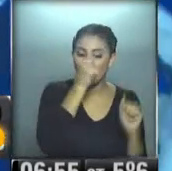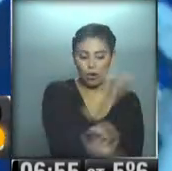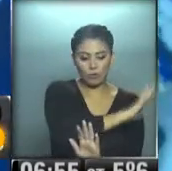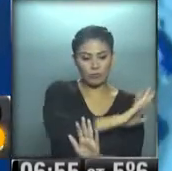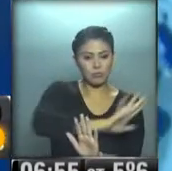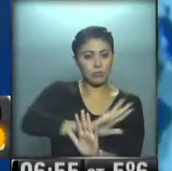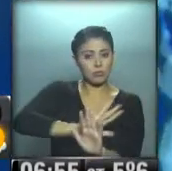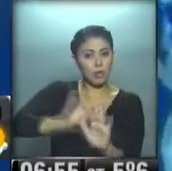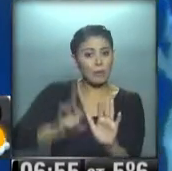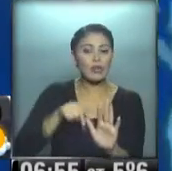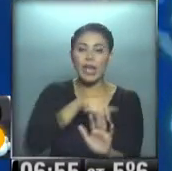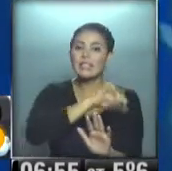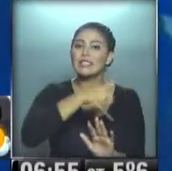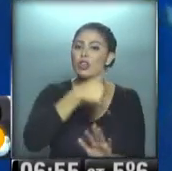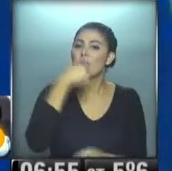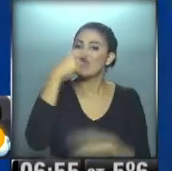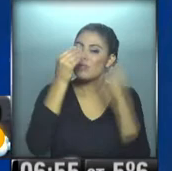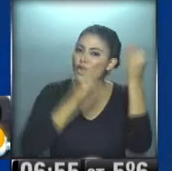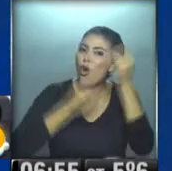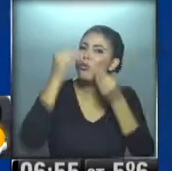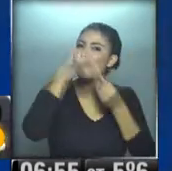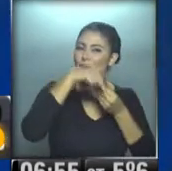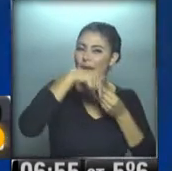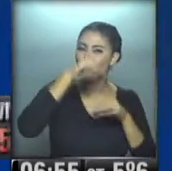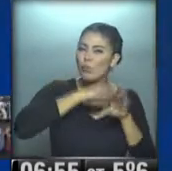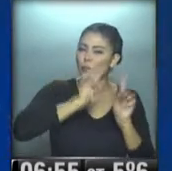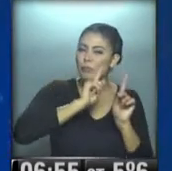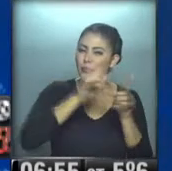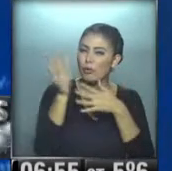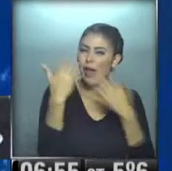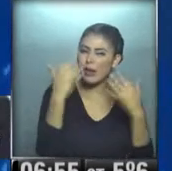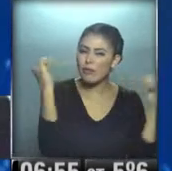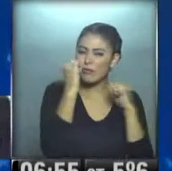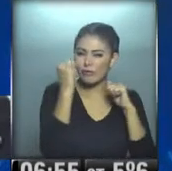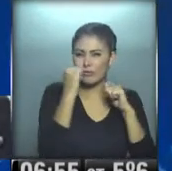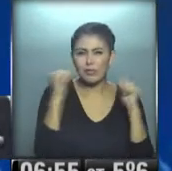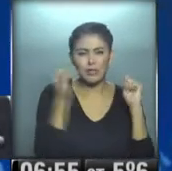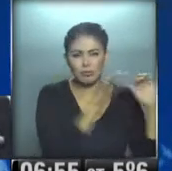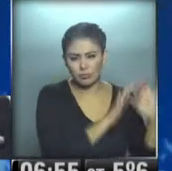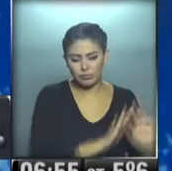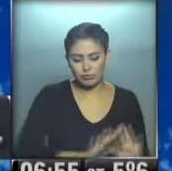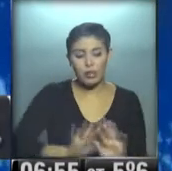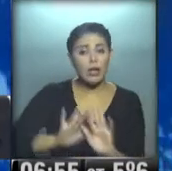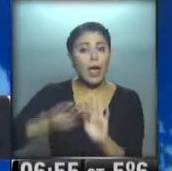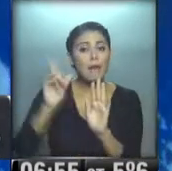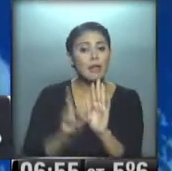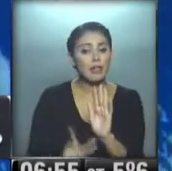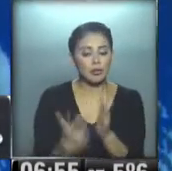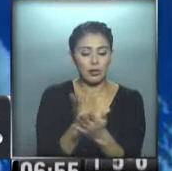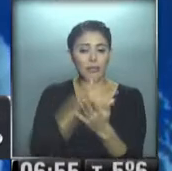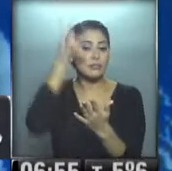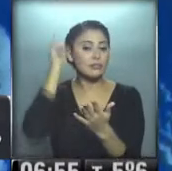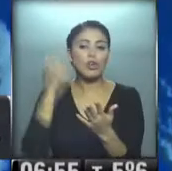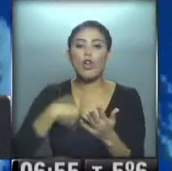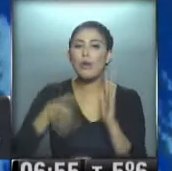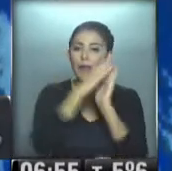este sí nos preocupa porque está trayendo más y más aire frío. Y en la zona cordillerana de la Patagonia, lo